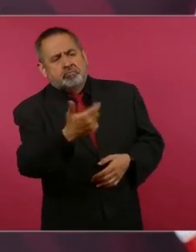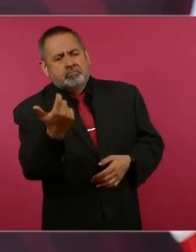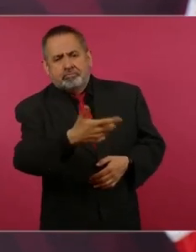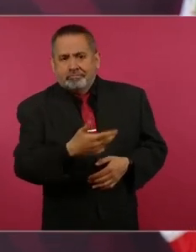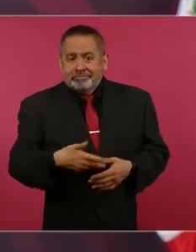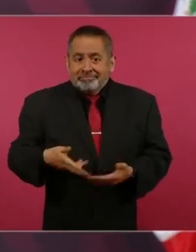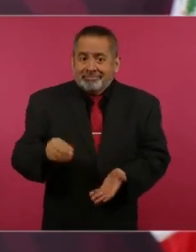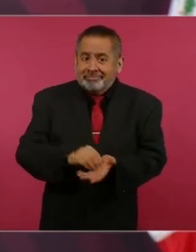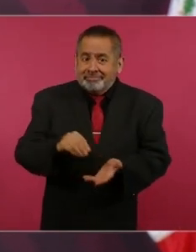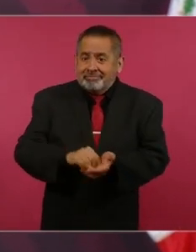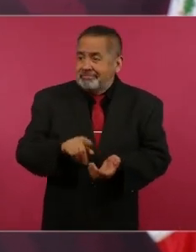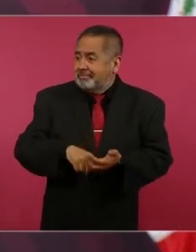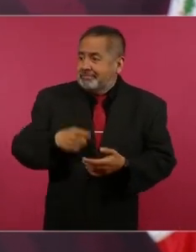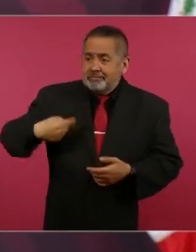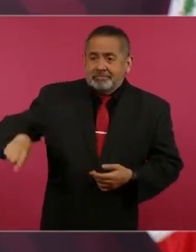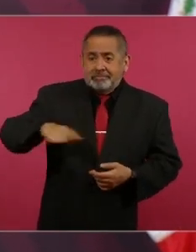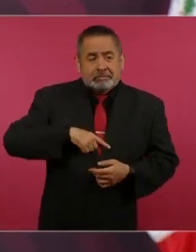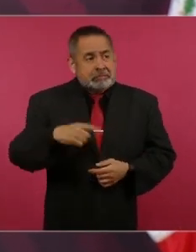se tiene que seguir pagando,